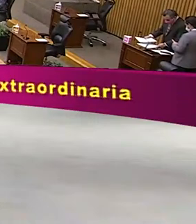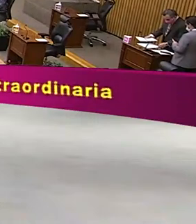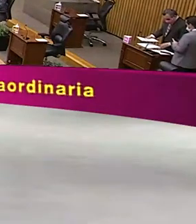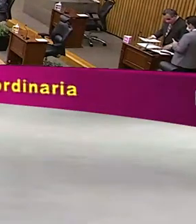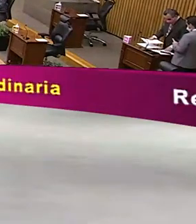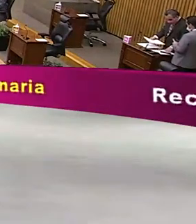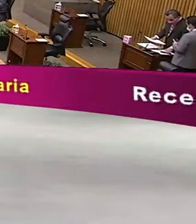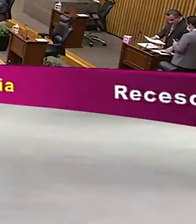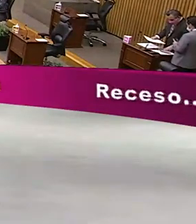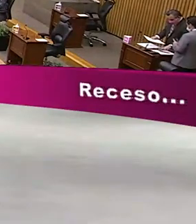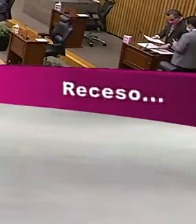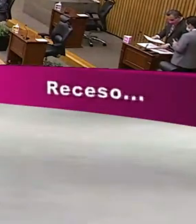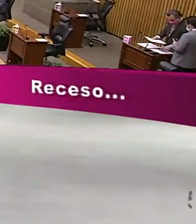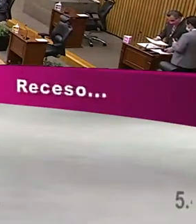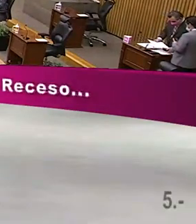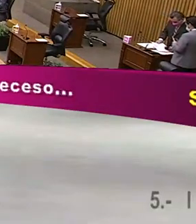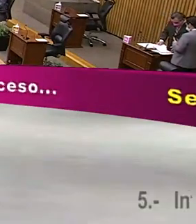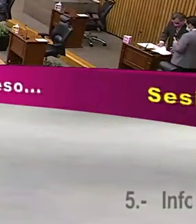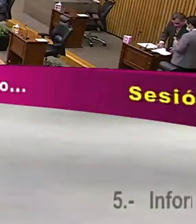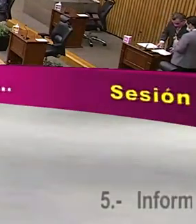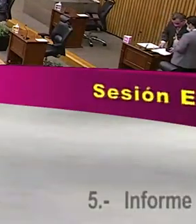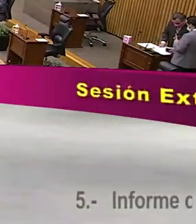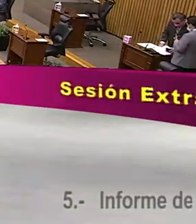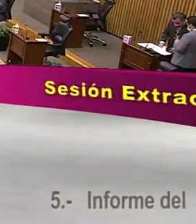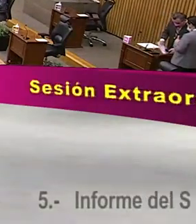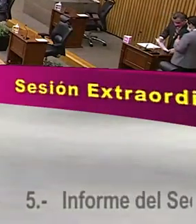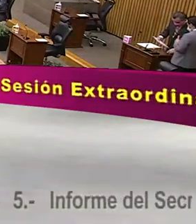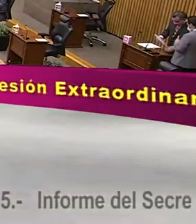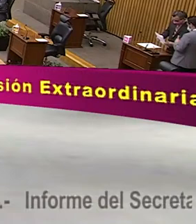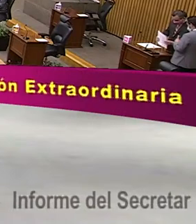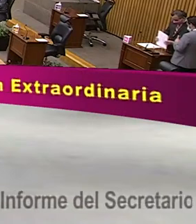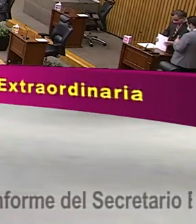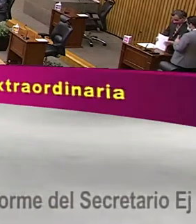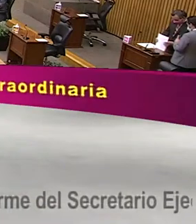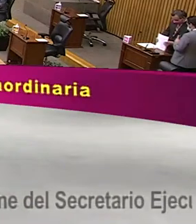o no ah